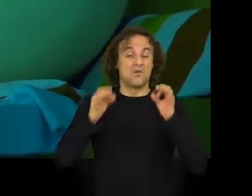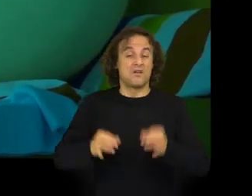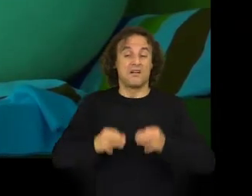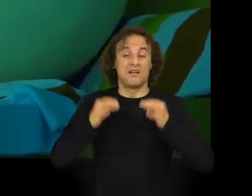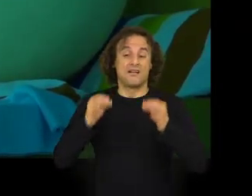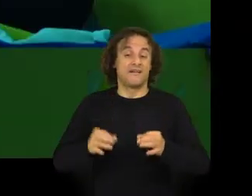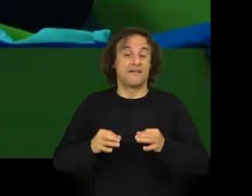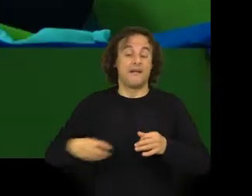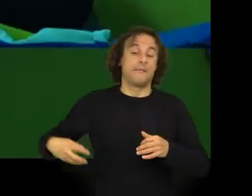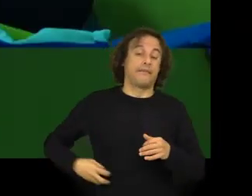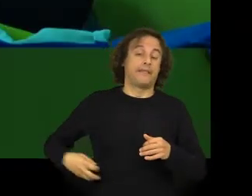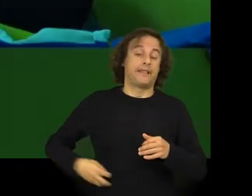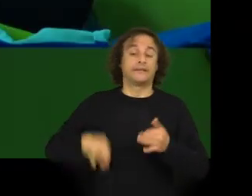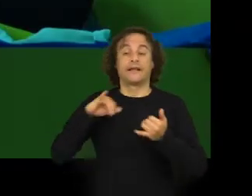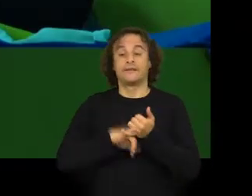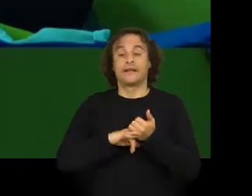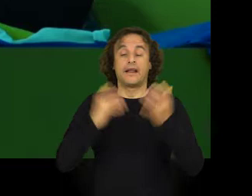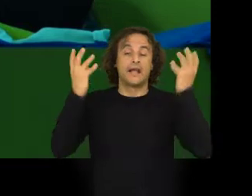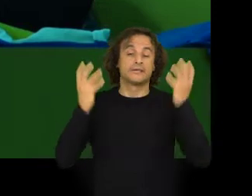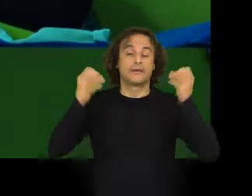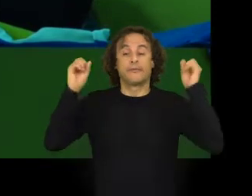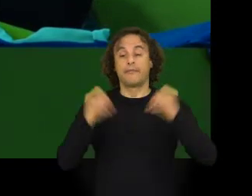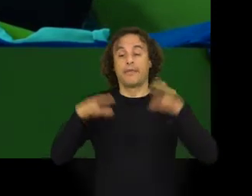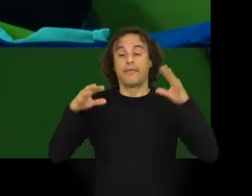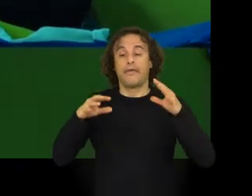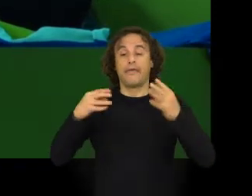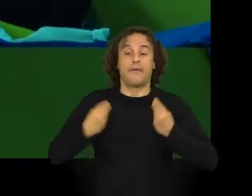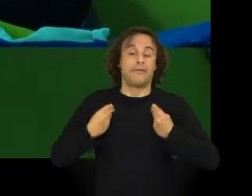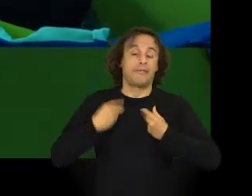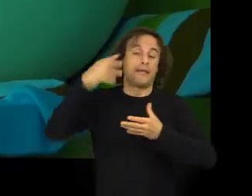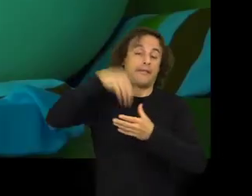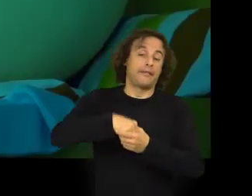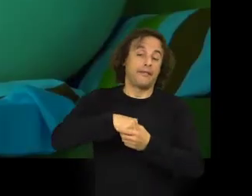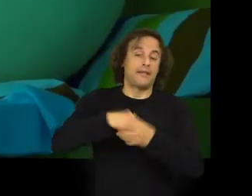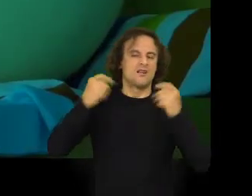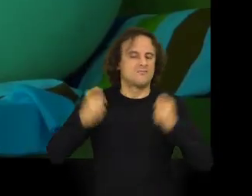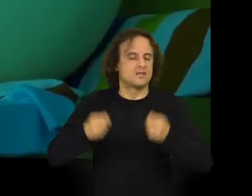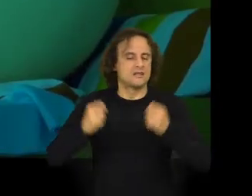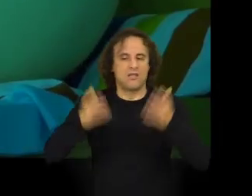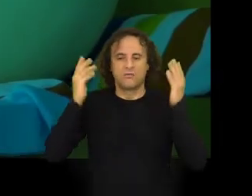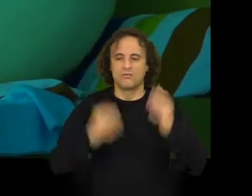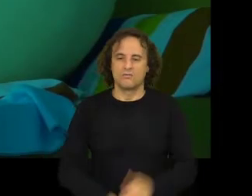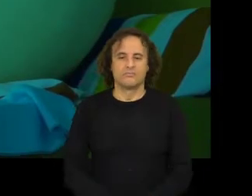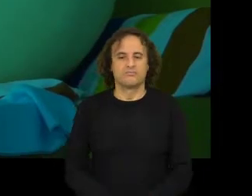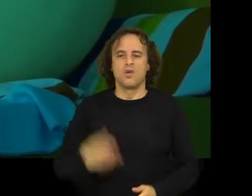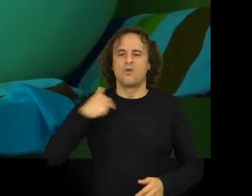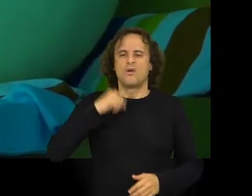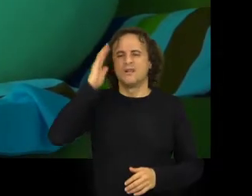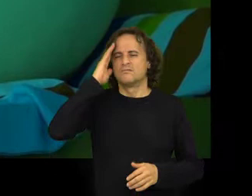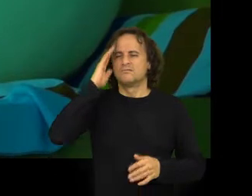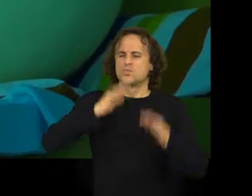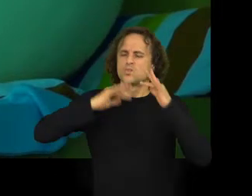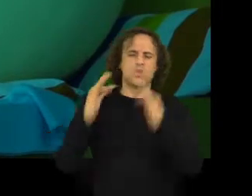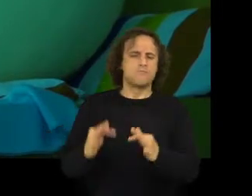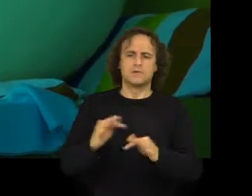Sonia sempre soñou o mesmo. Que casa cun príncipe e vive nun castelo encantado. Que pesada. Eu non